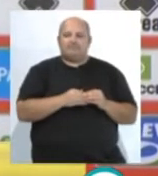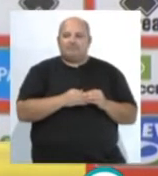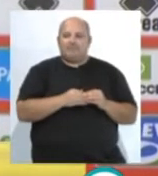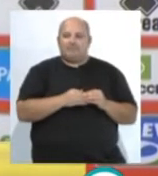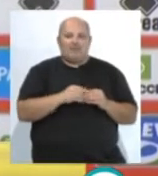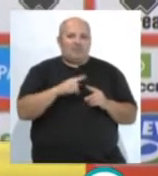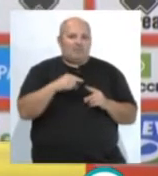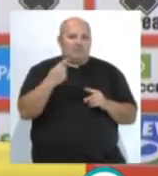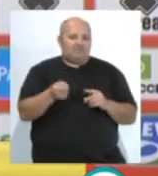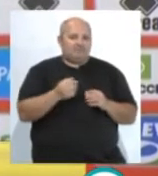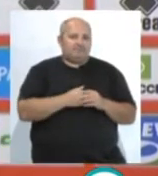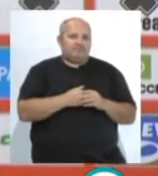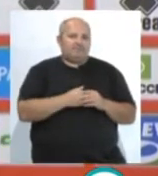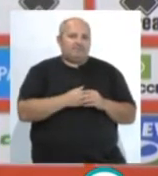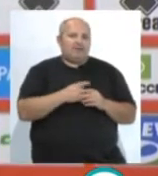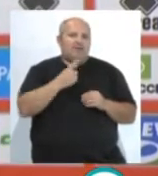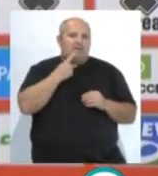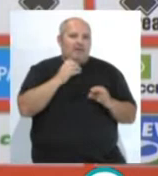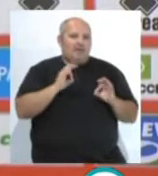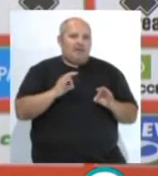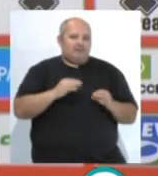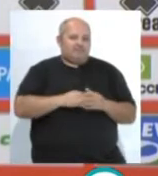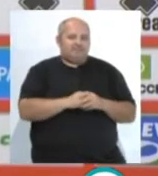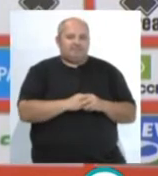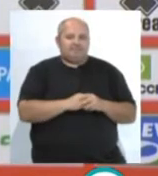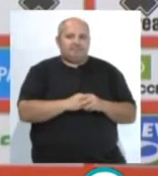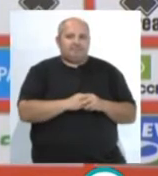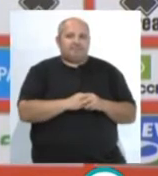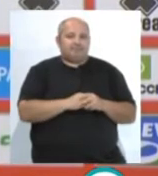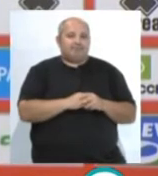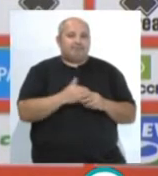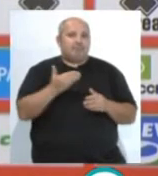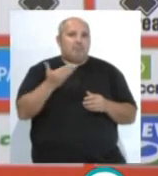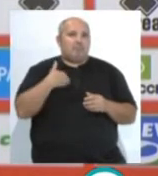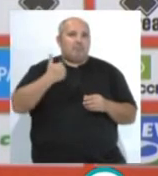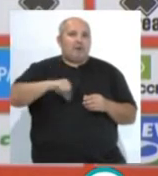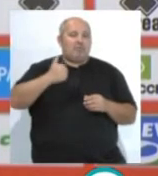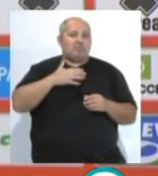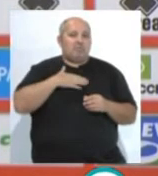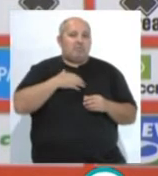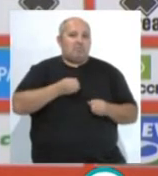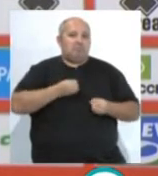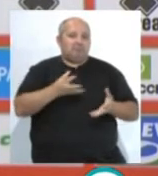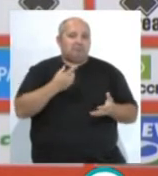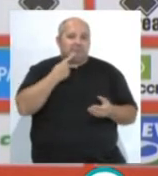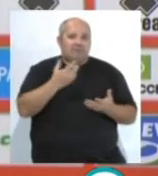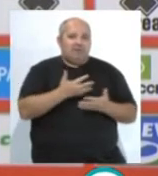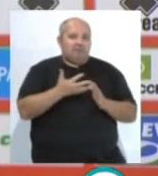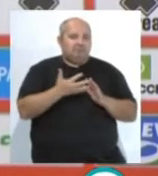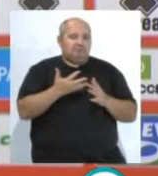lo que viene después. Eso es complicado jugar así. Y una valoración, te lo voy a decir